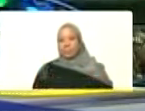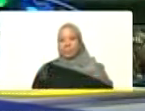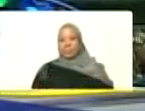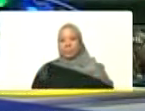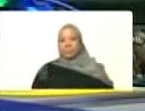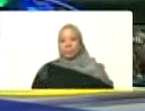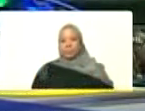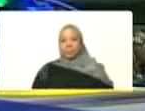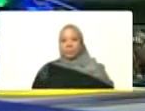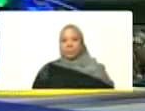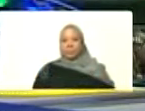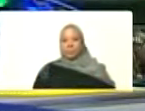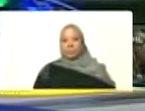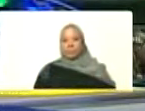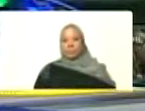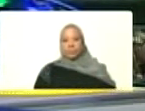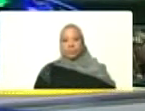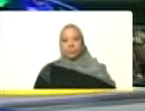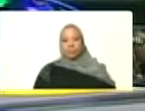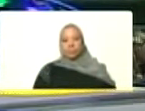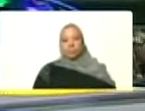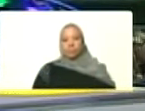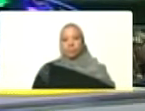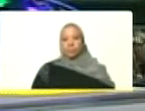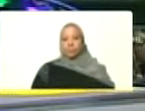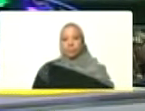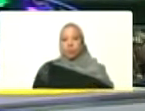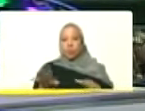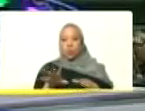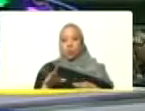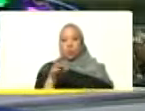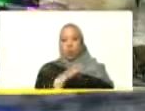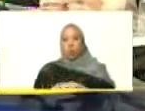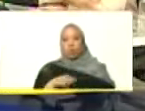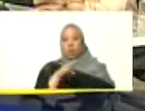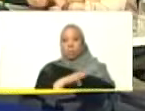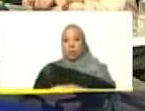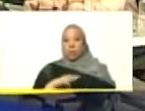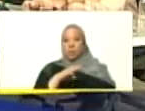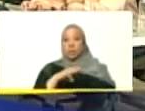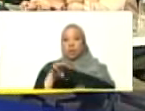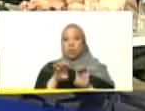Para que ustedes vean, lo estábamos comentando con la ministra Yelitz,